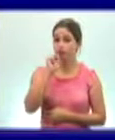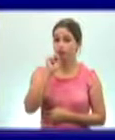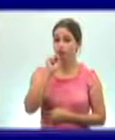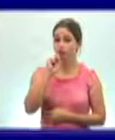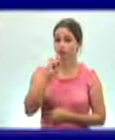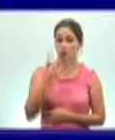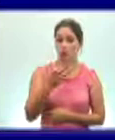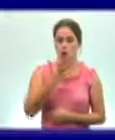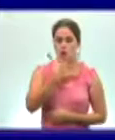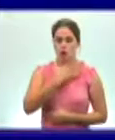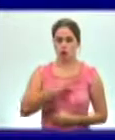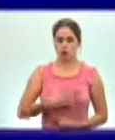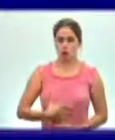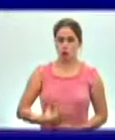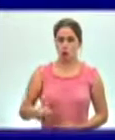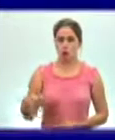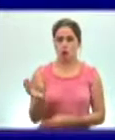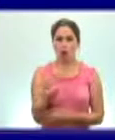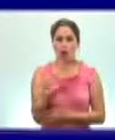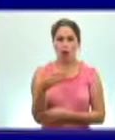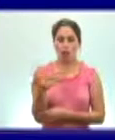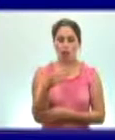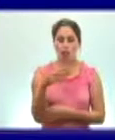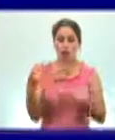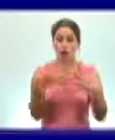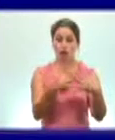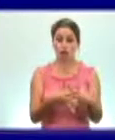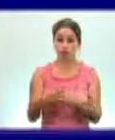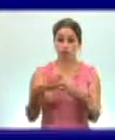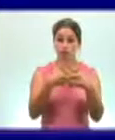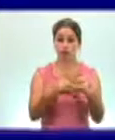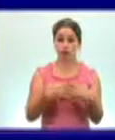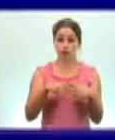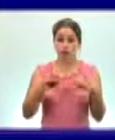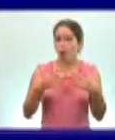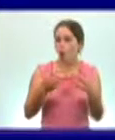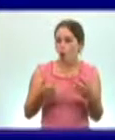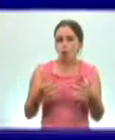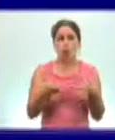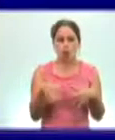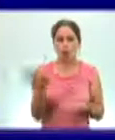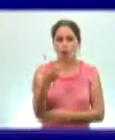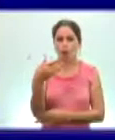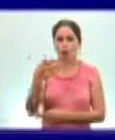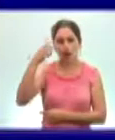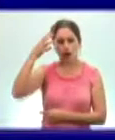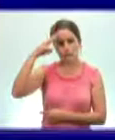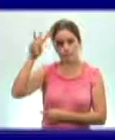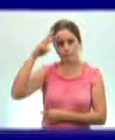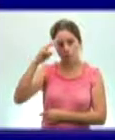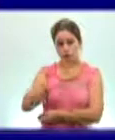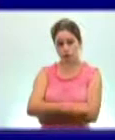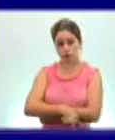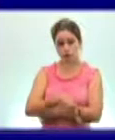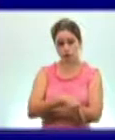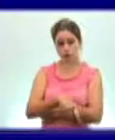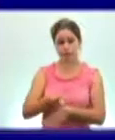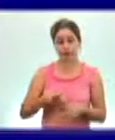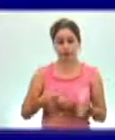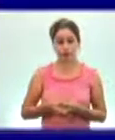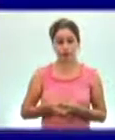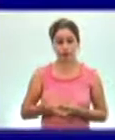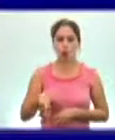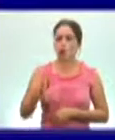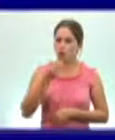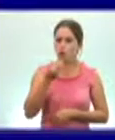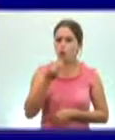bandera norteamericana o sencillamente con una bandera mexicana en términos generales. Y también usted encuentra a